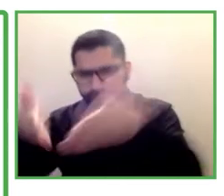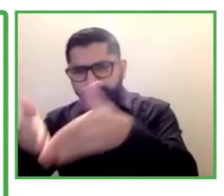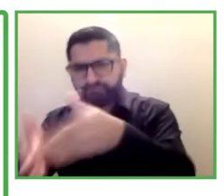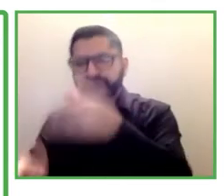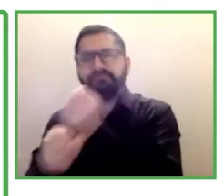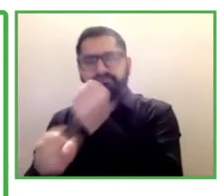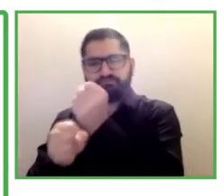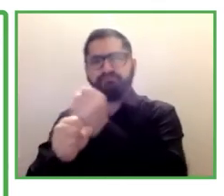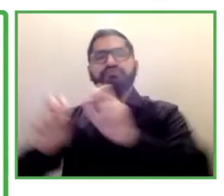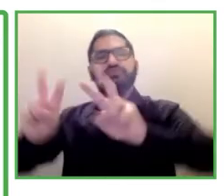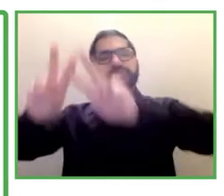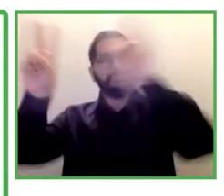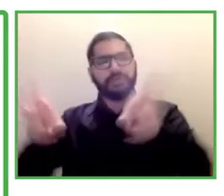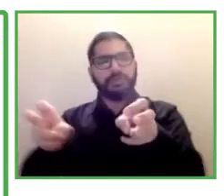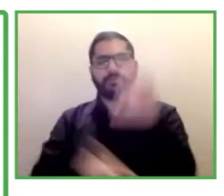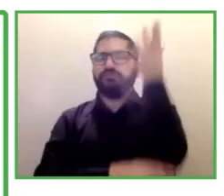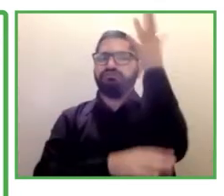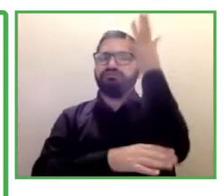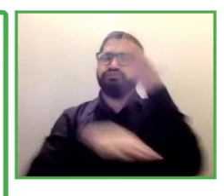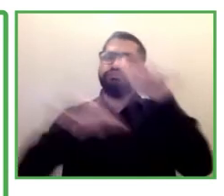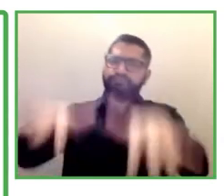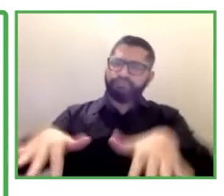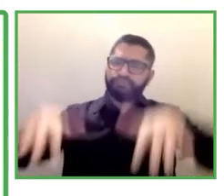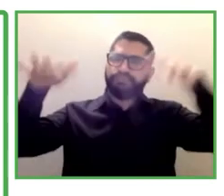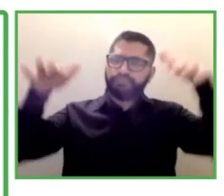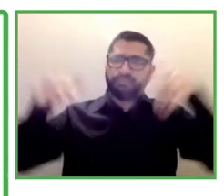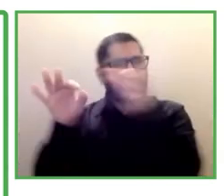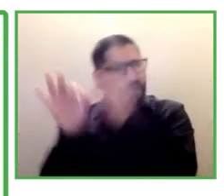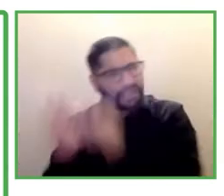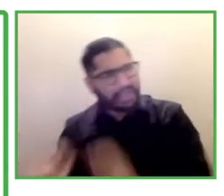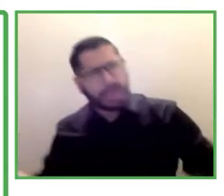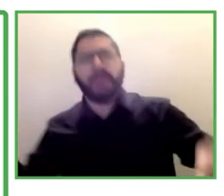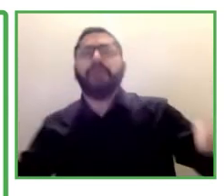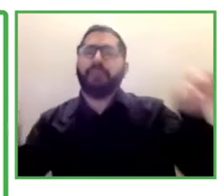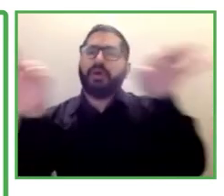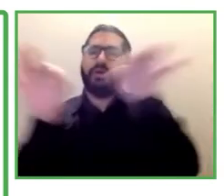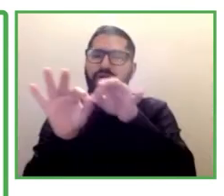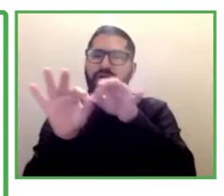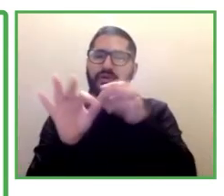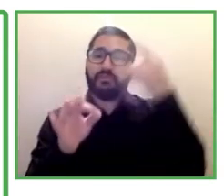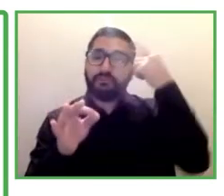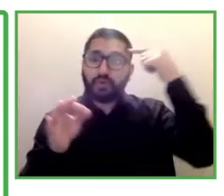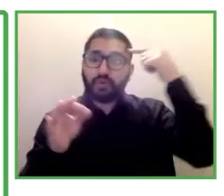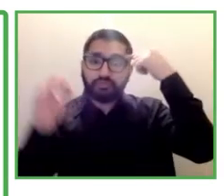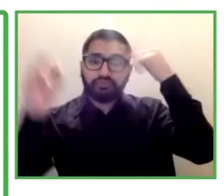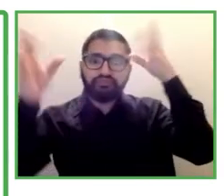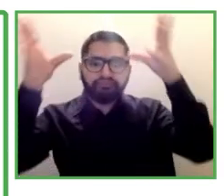parte importante de la conciencia, la concientización, para entender